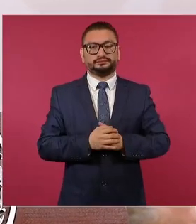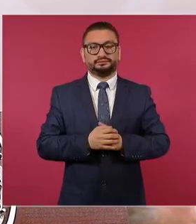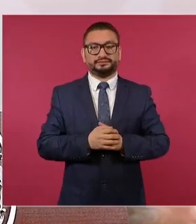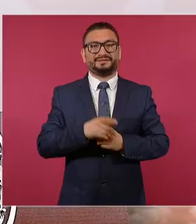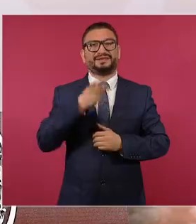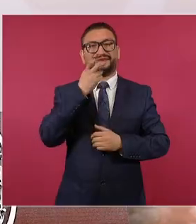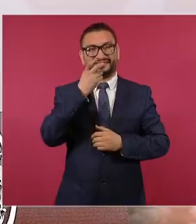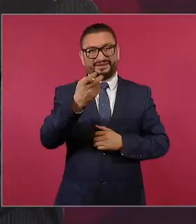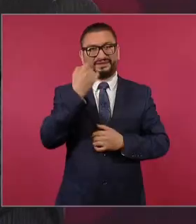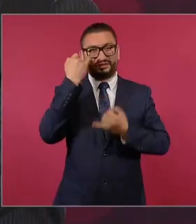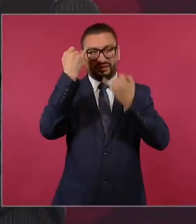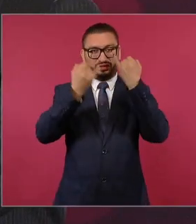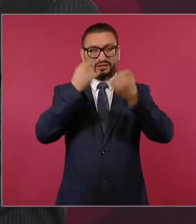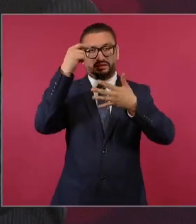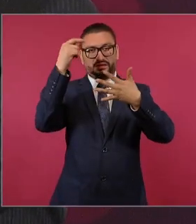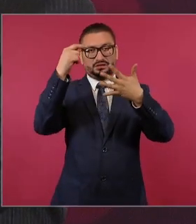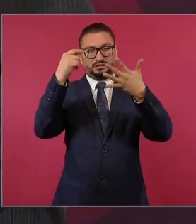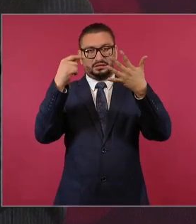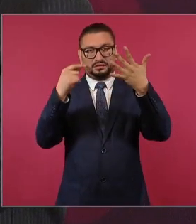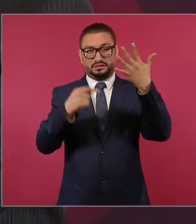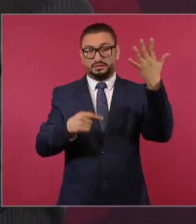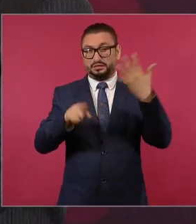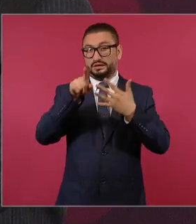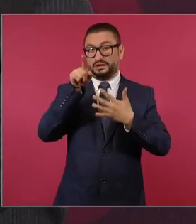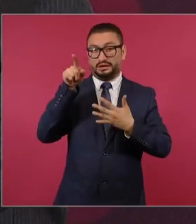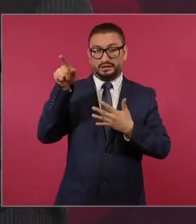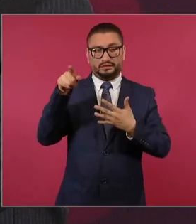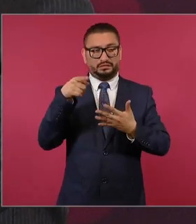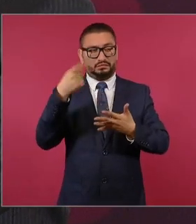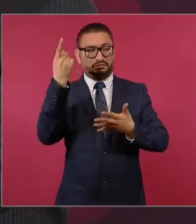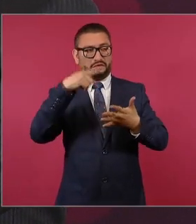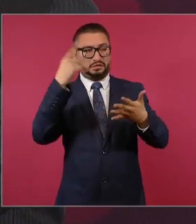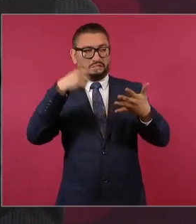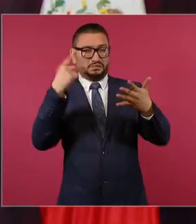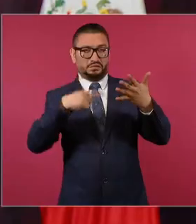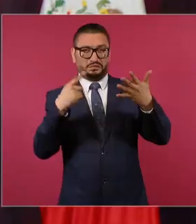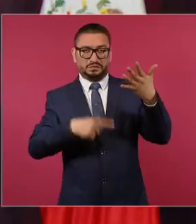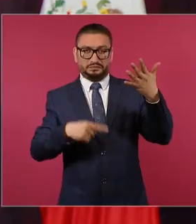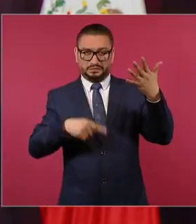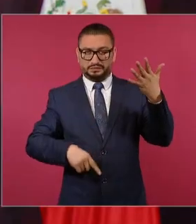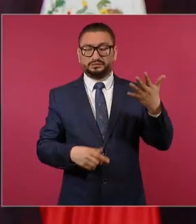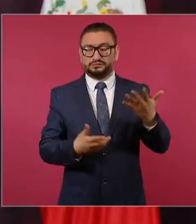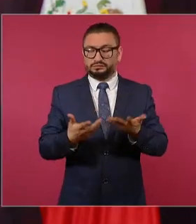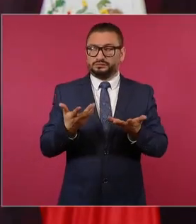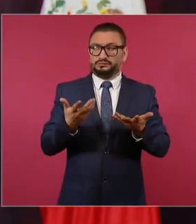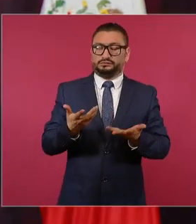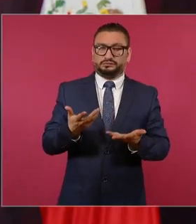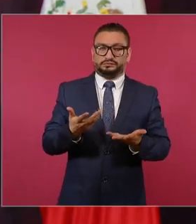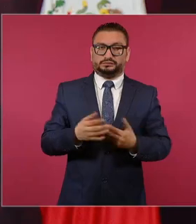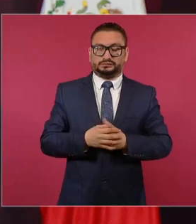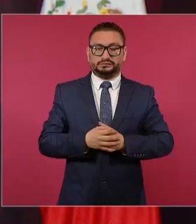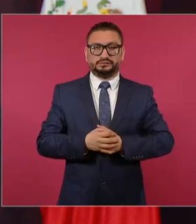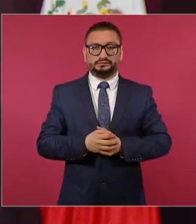Esas eran las condiciones que ponían, cartas de intención.